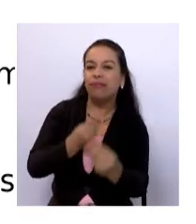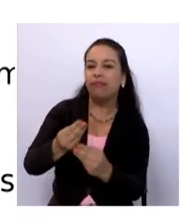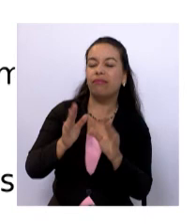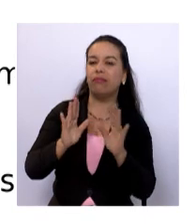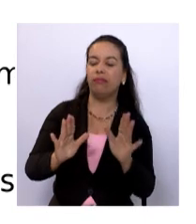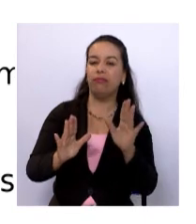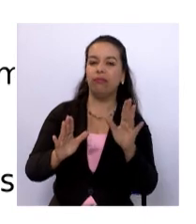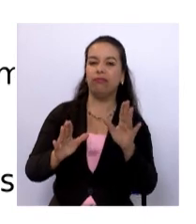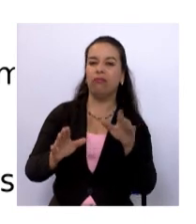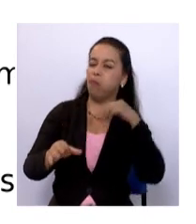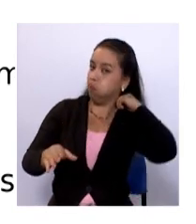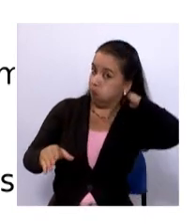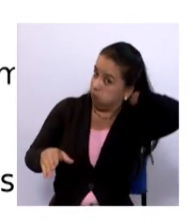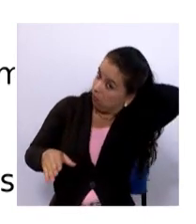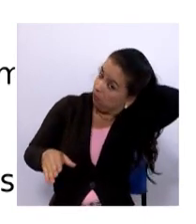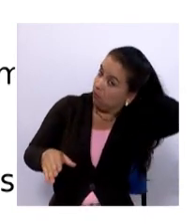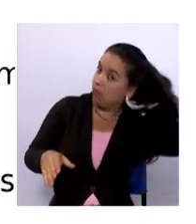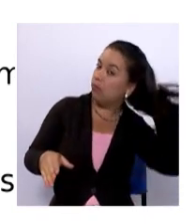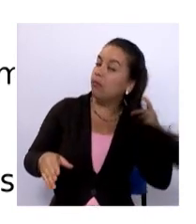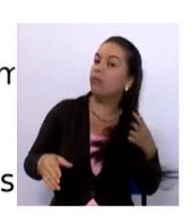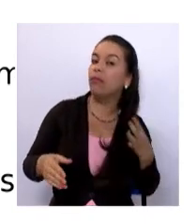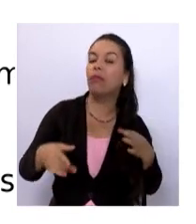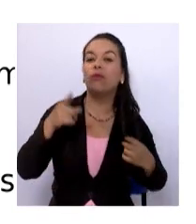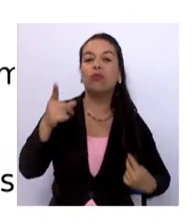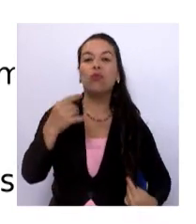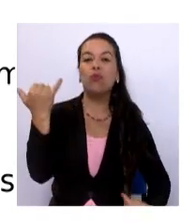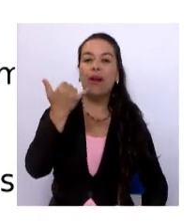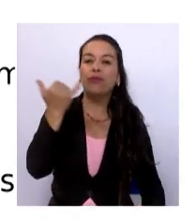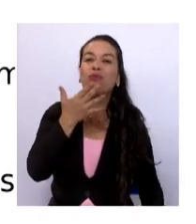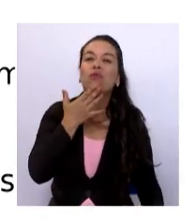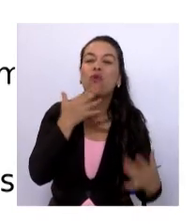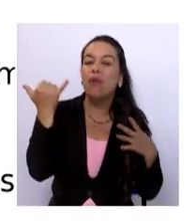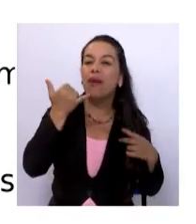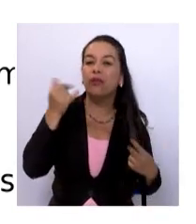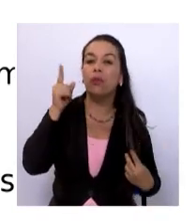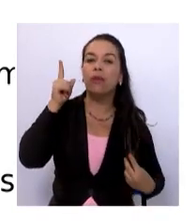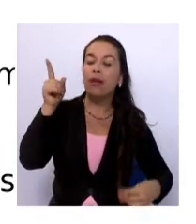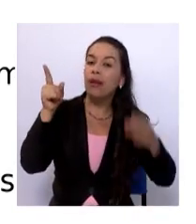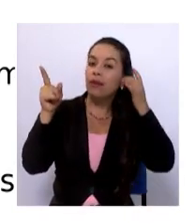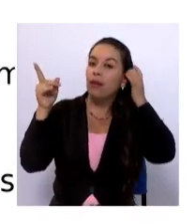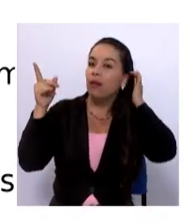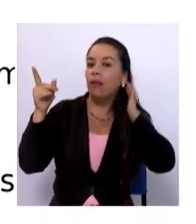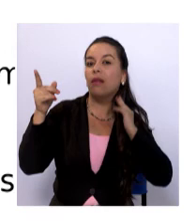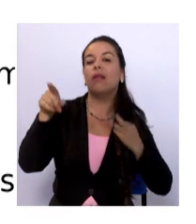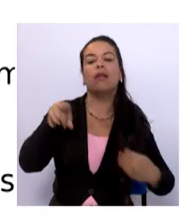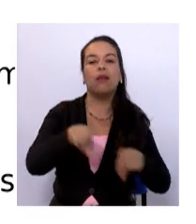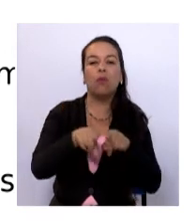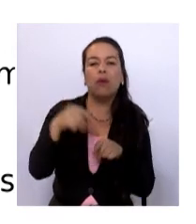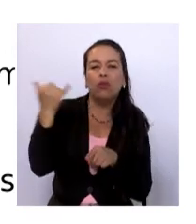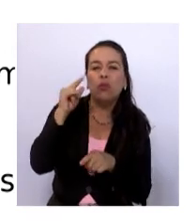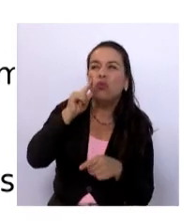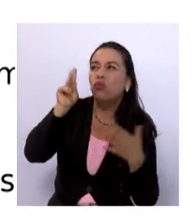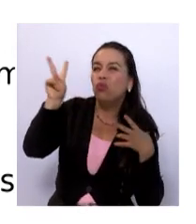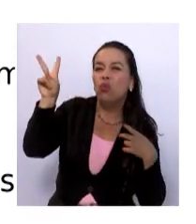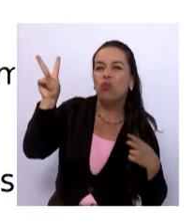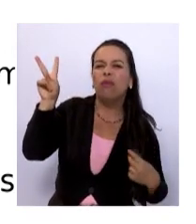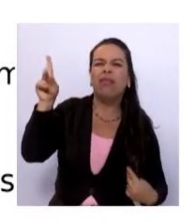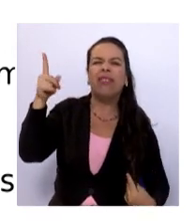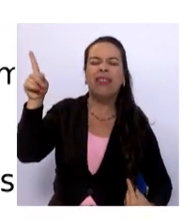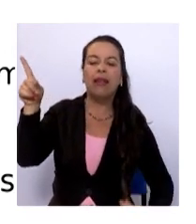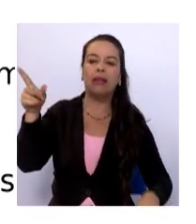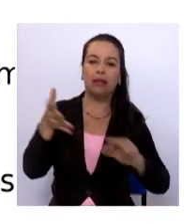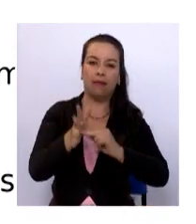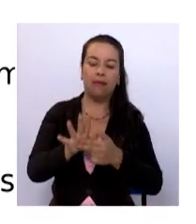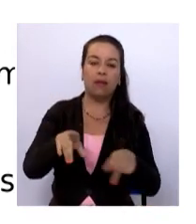como lo vemos allí que está en color azul esa cavidad sinovial y ese azul que podemos observar es donde está